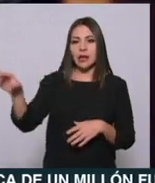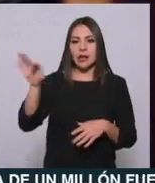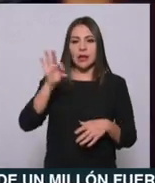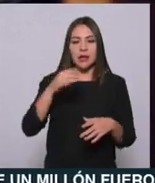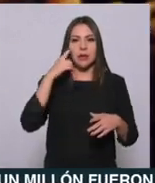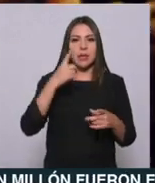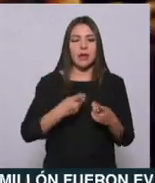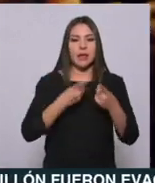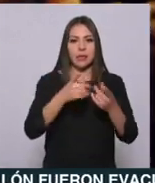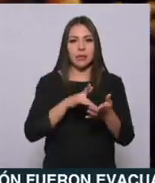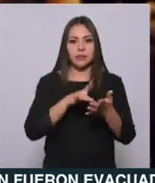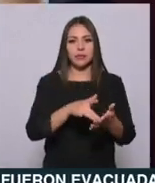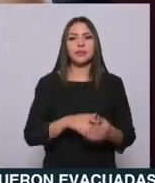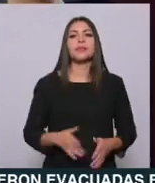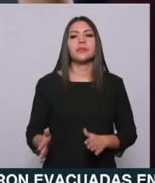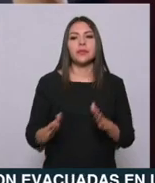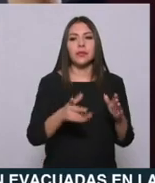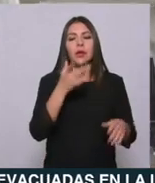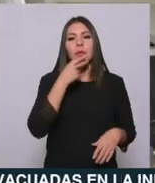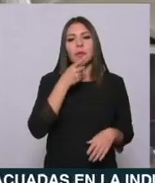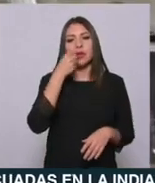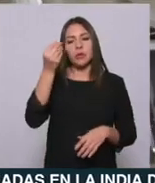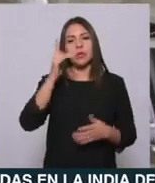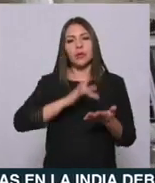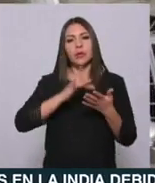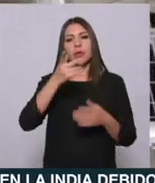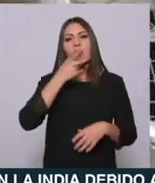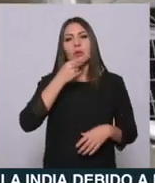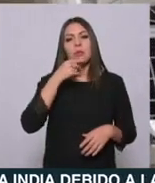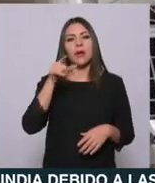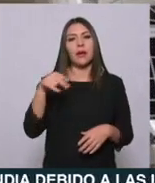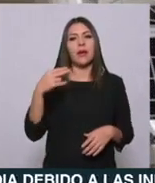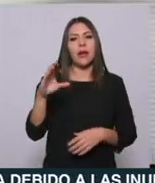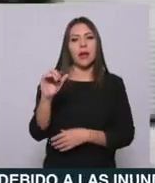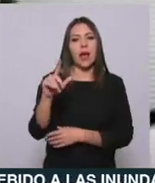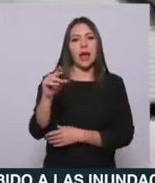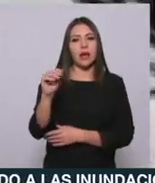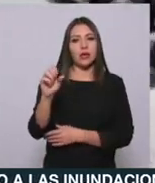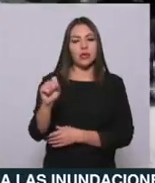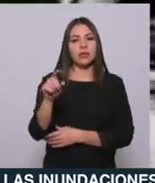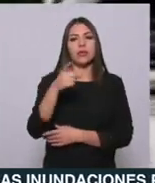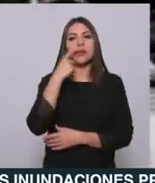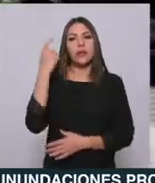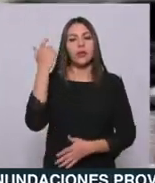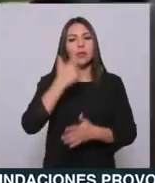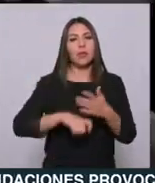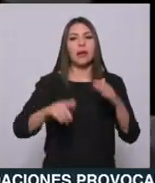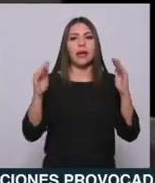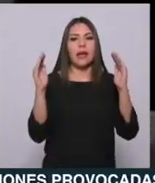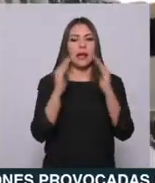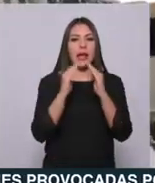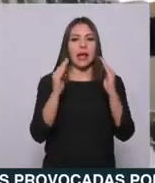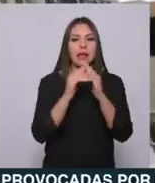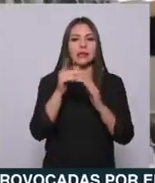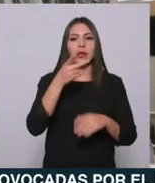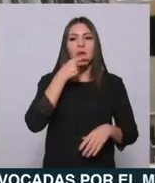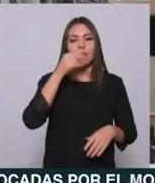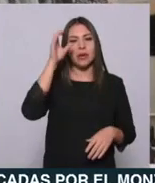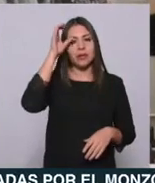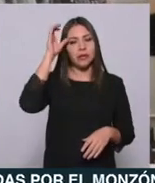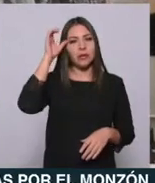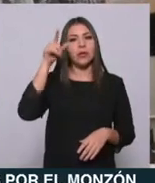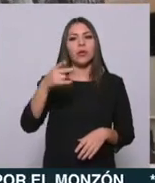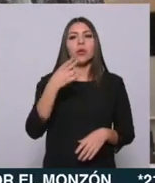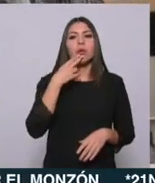agradeció al empresario regiomontano Carlos Bremer por haber adquirido la casa del chino mexicano Shen Li Yegón, que será utilizada por